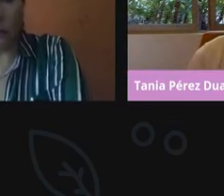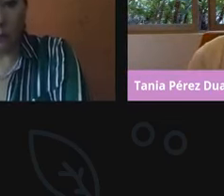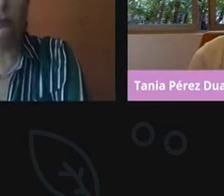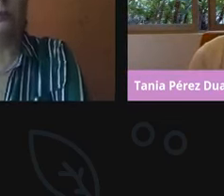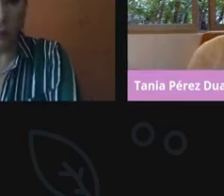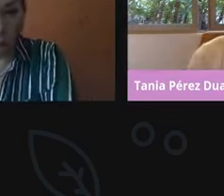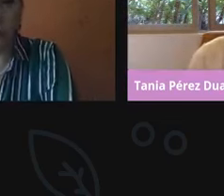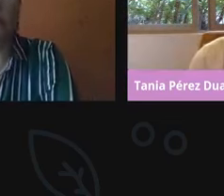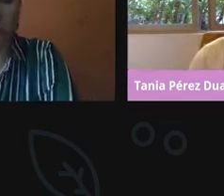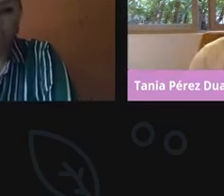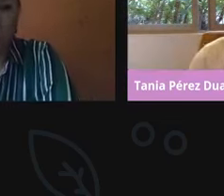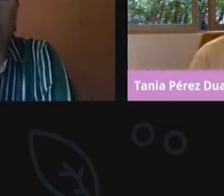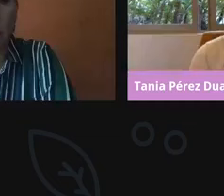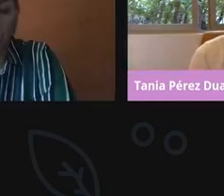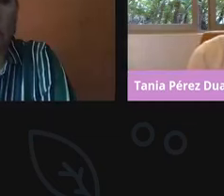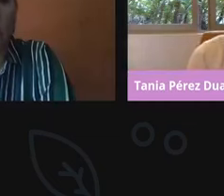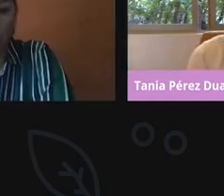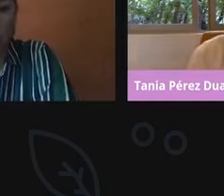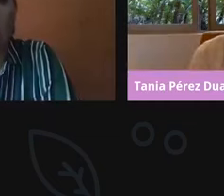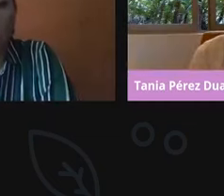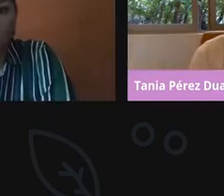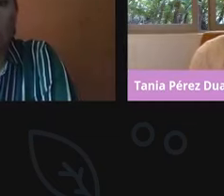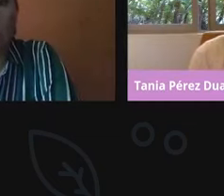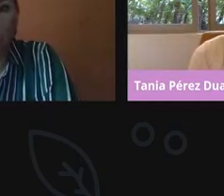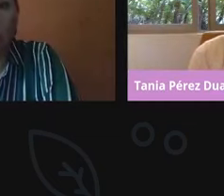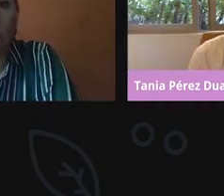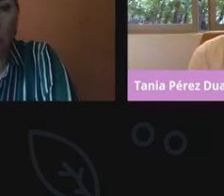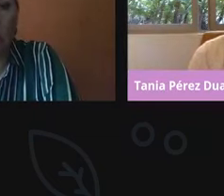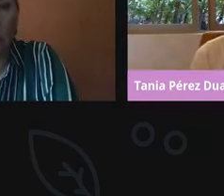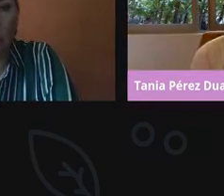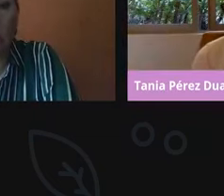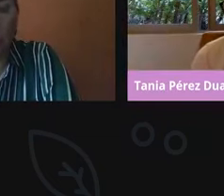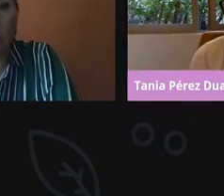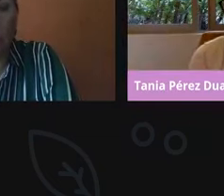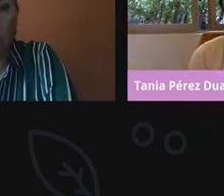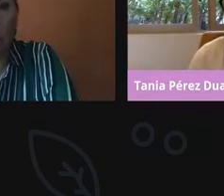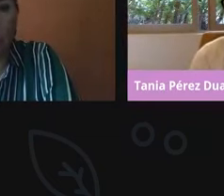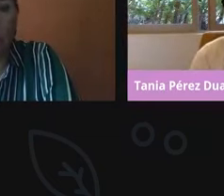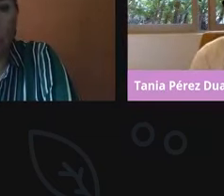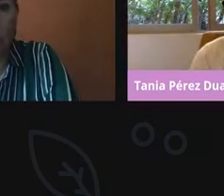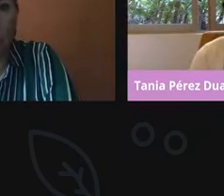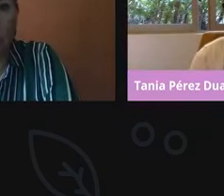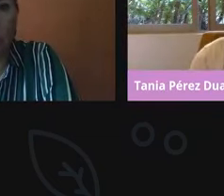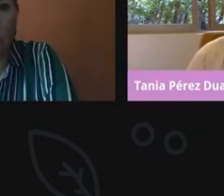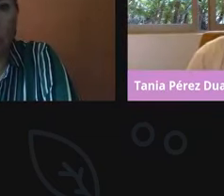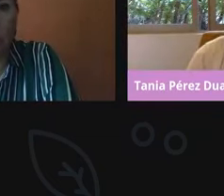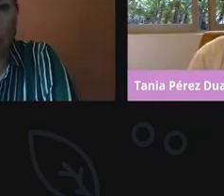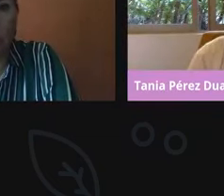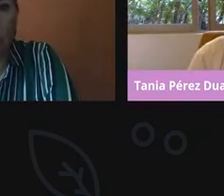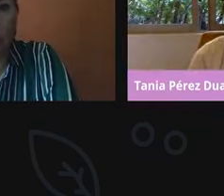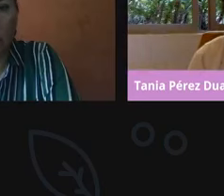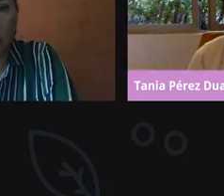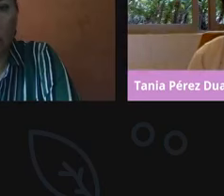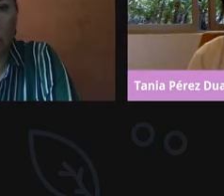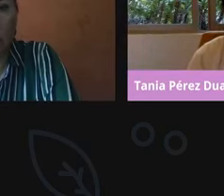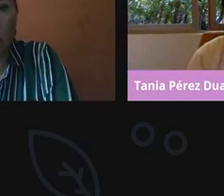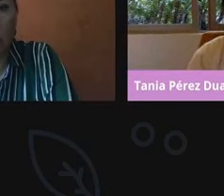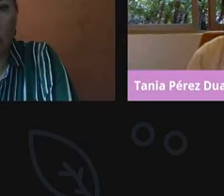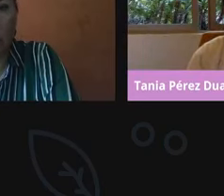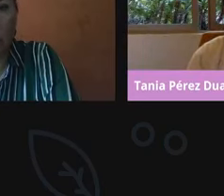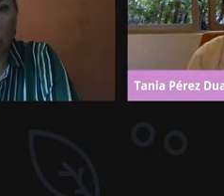ahora sí que malinterpretar algunas cosas, pero algo que sí me gustaría decir de inicio es que el trastorno